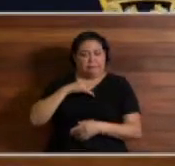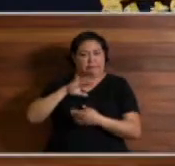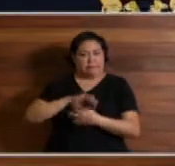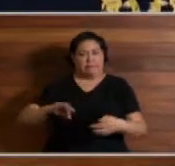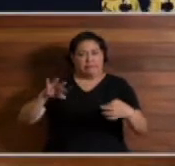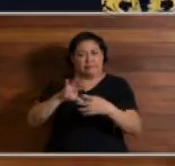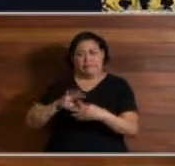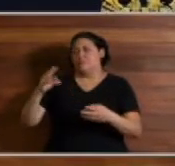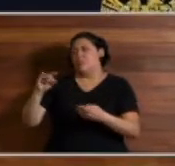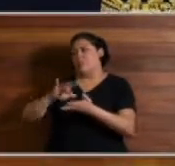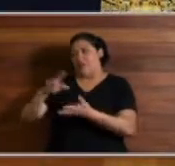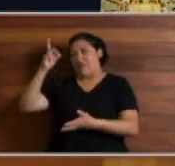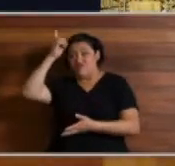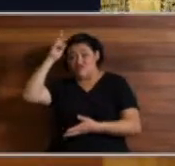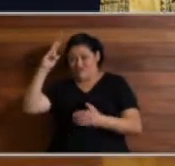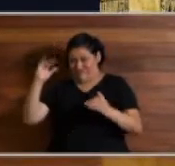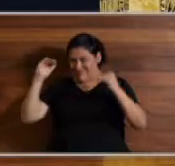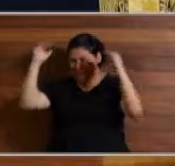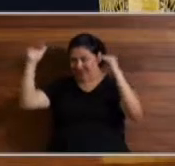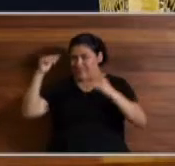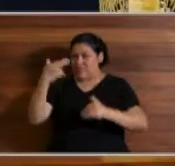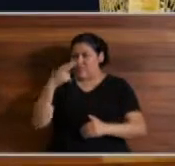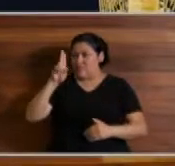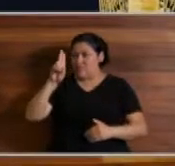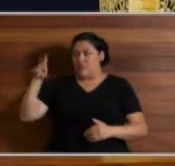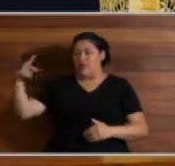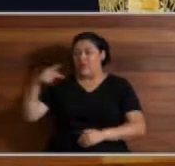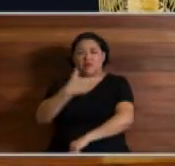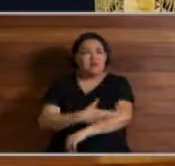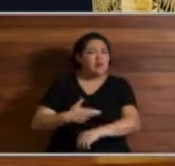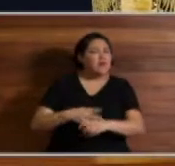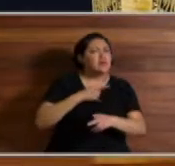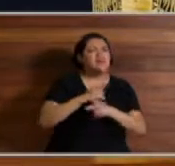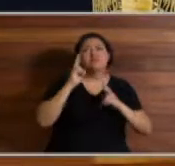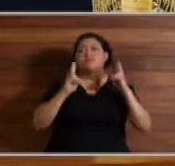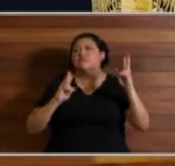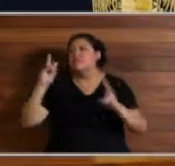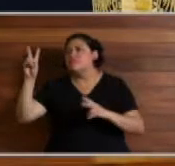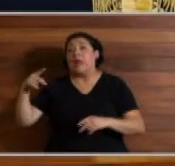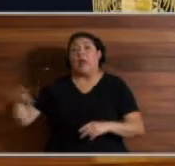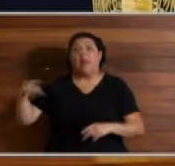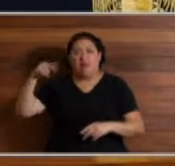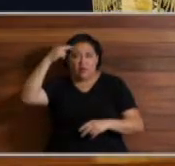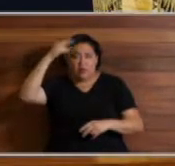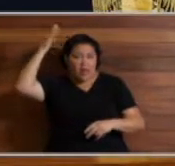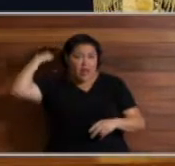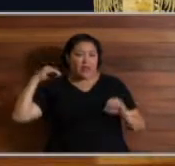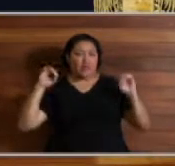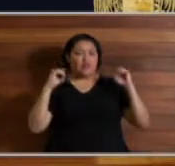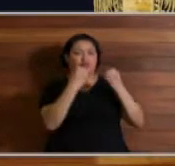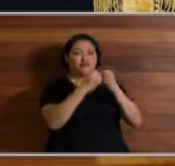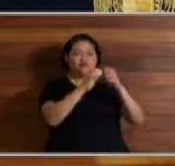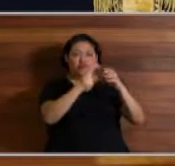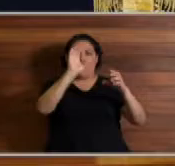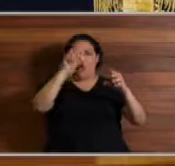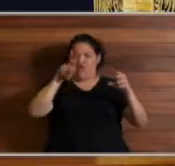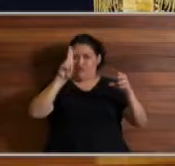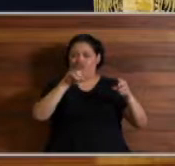el doctor Dong Nguyen a partir de su experiencia práctica como oficial de Derechos Humanos de Naciones Unidas, pues